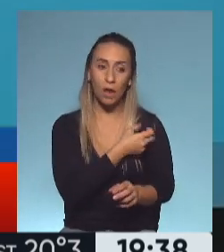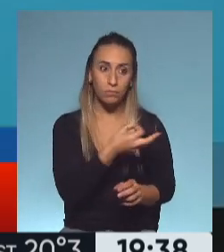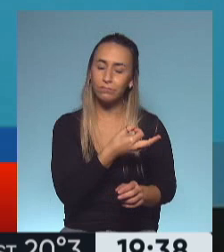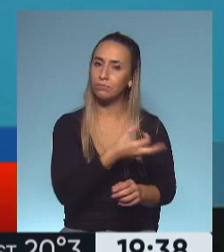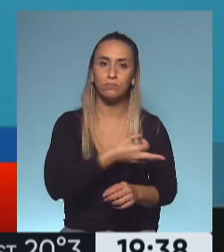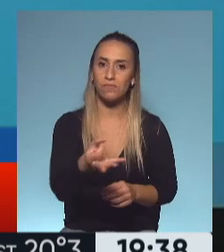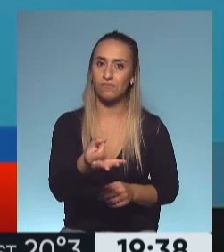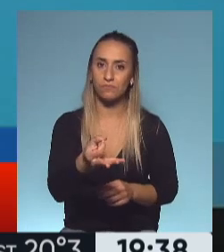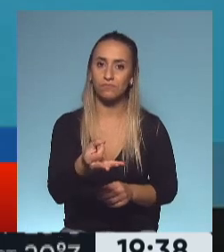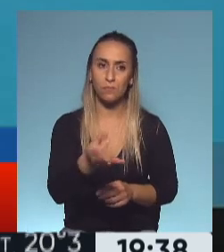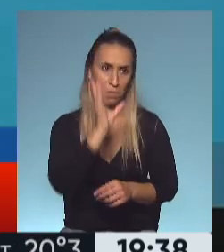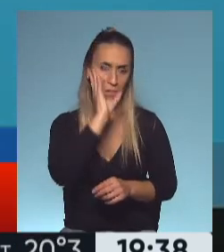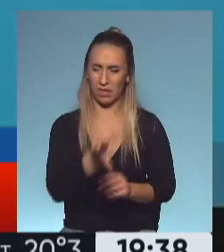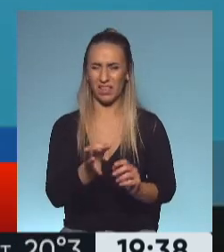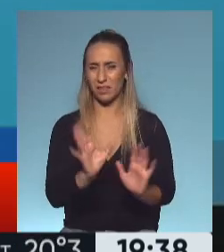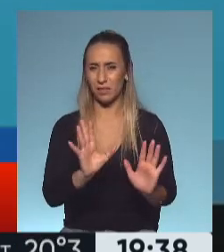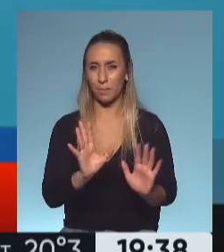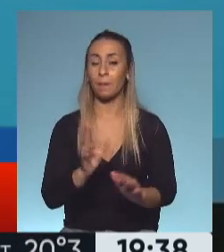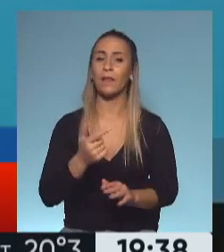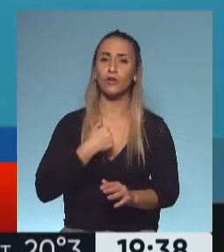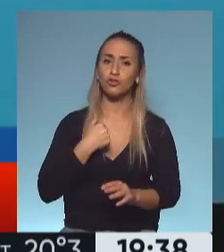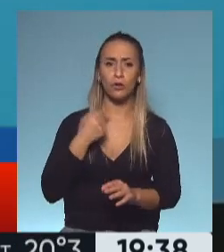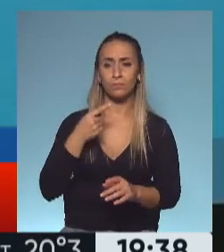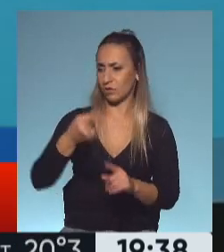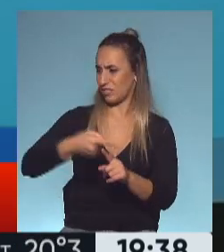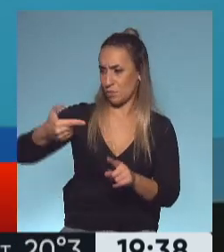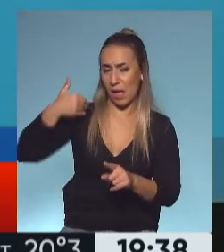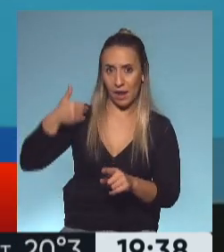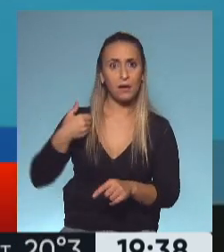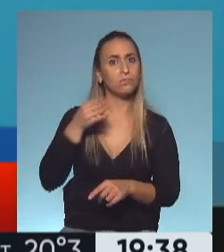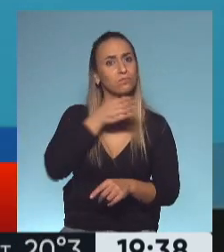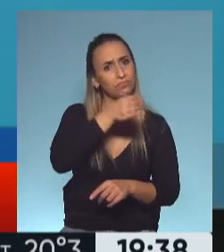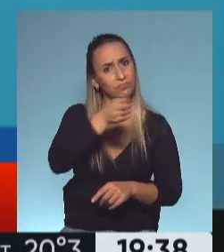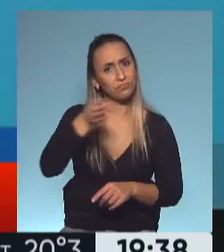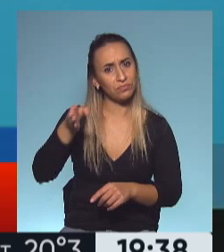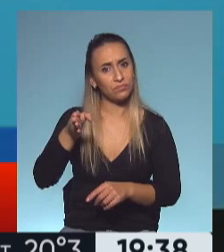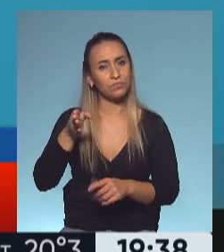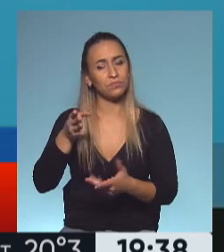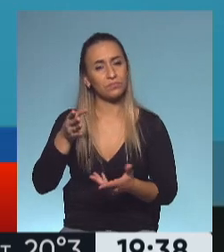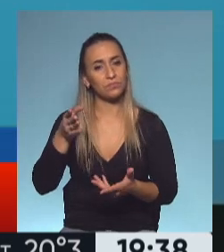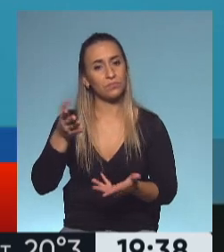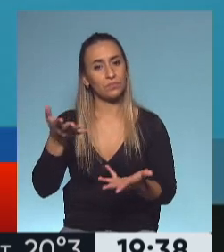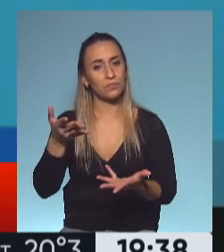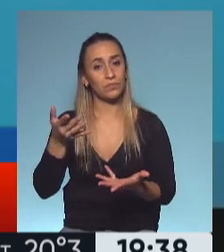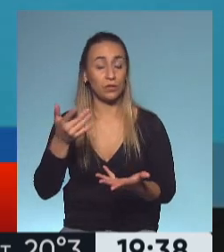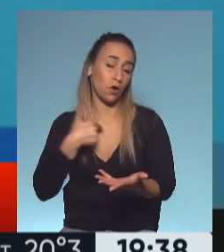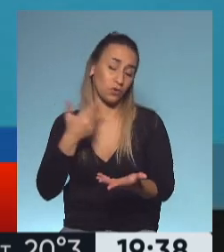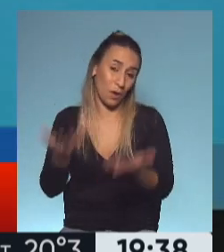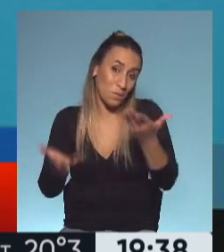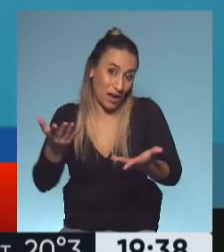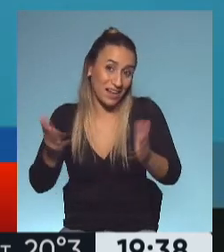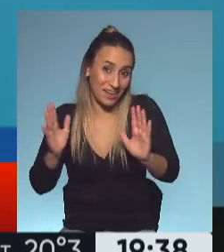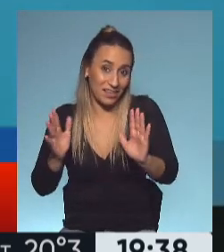claro. Yo he recorrido esta semana un lado y otro de la moneda. Por un